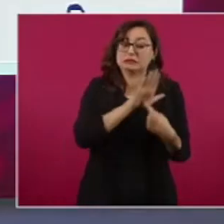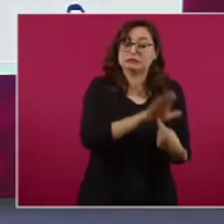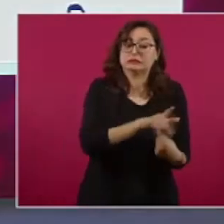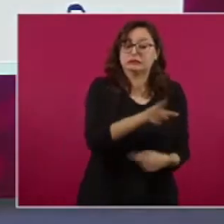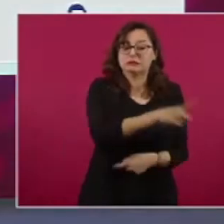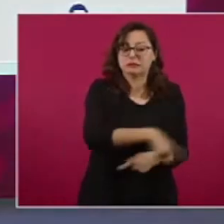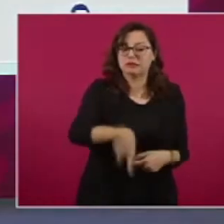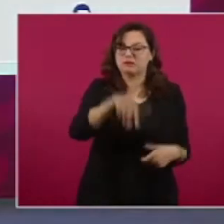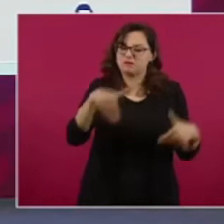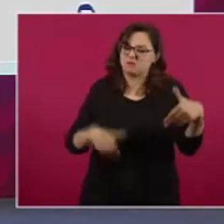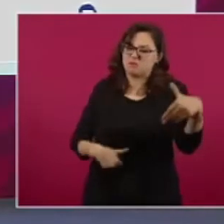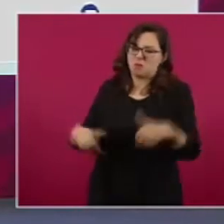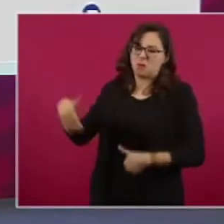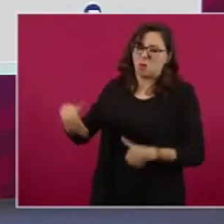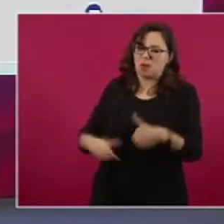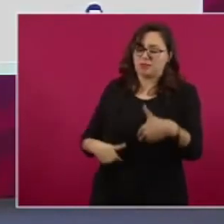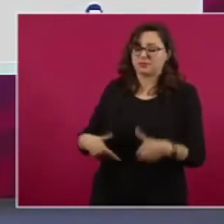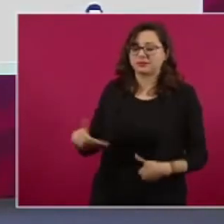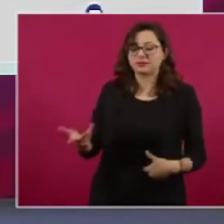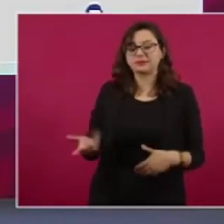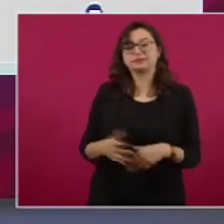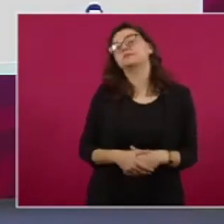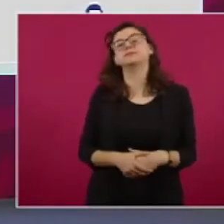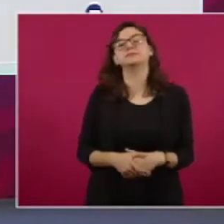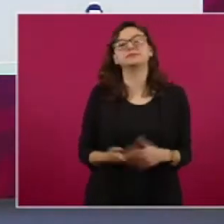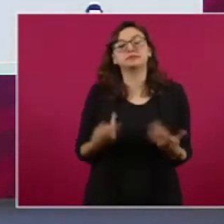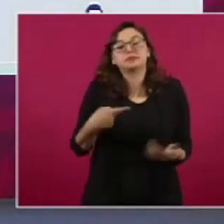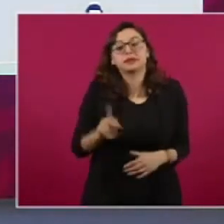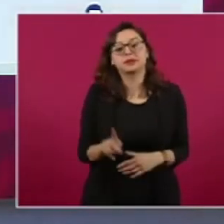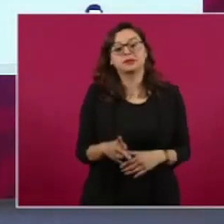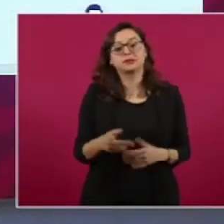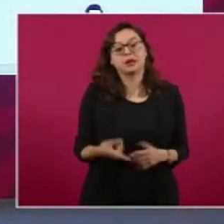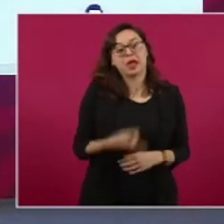no me tienen ninguna consideración,